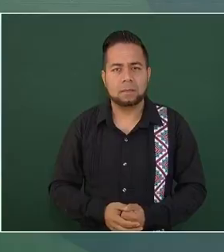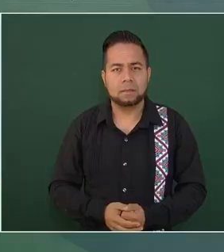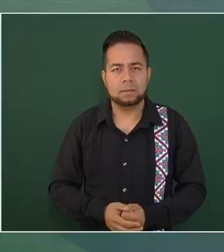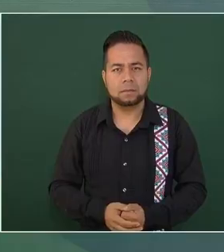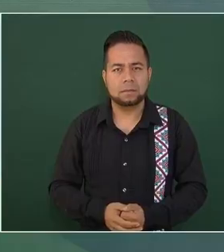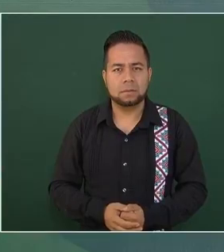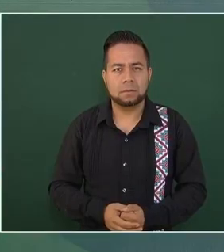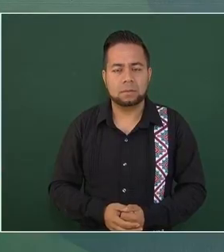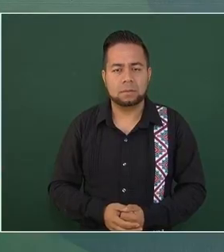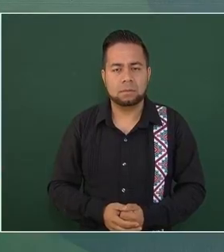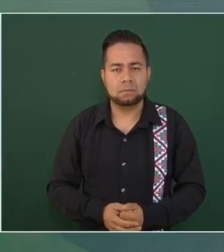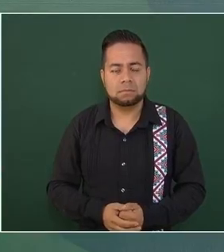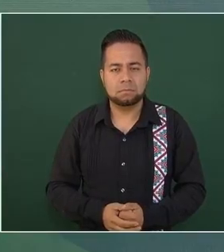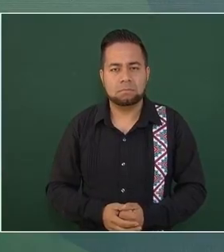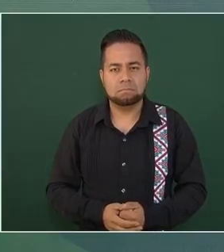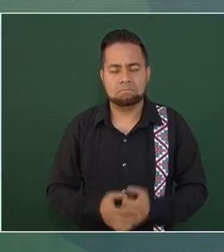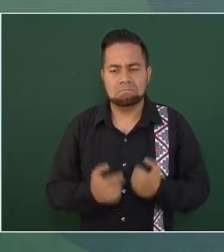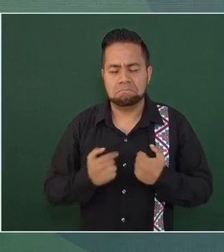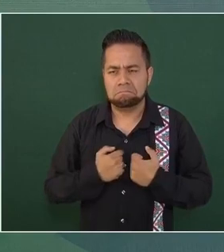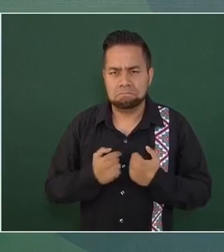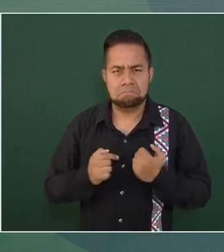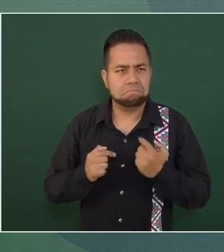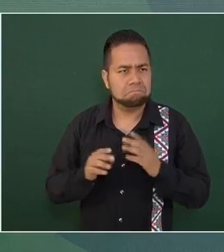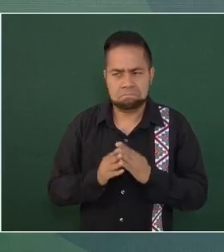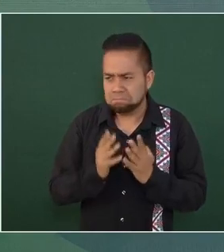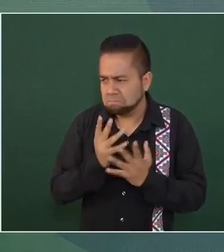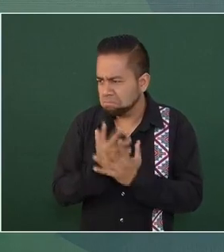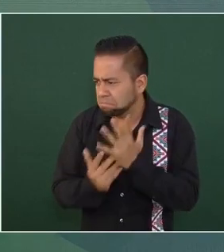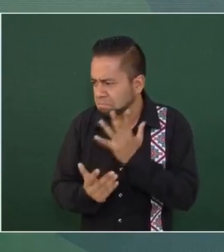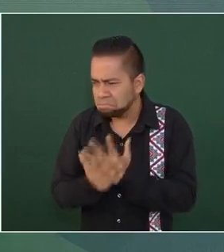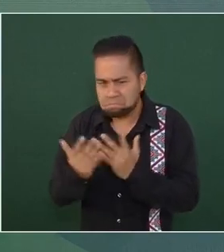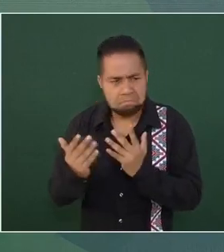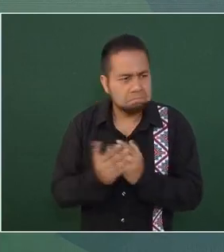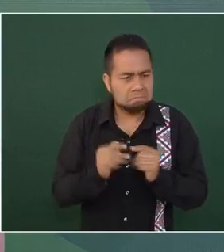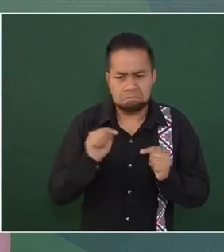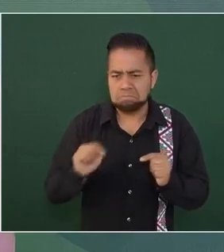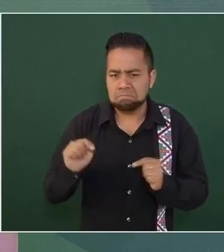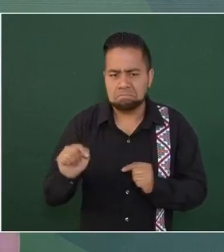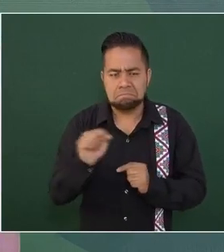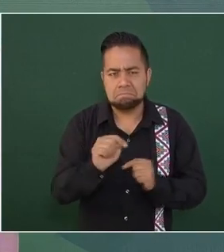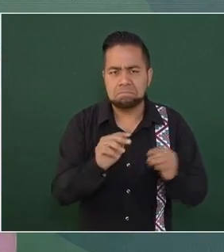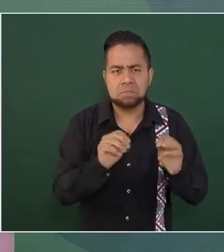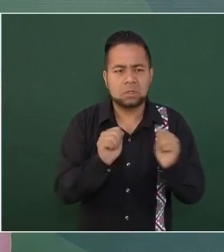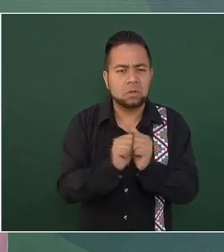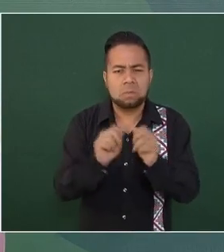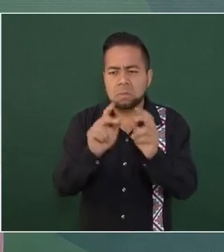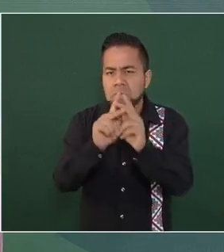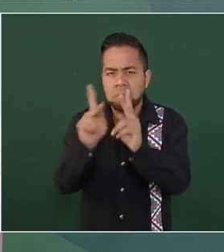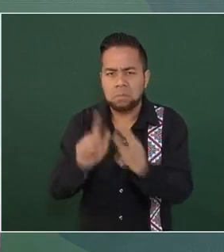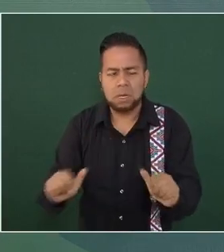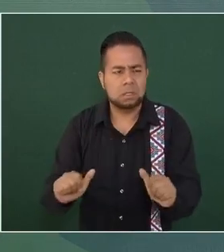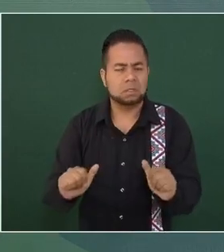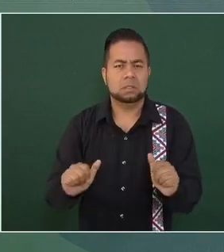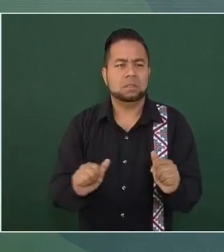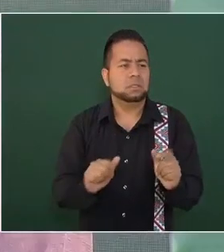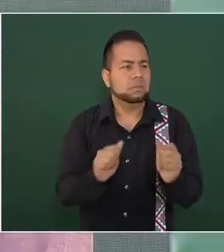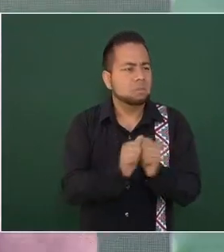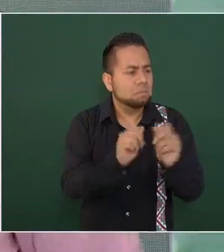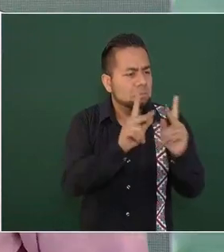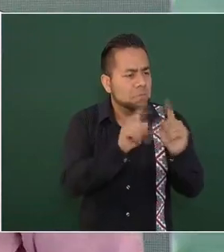de manera pacífica no hay violencia